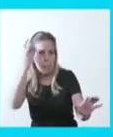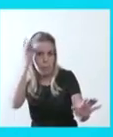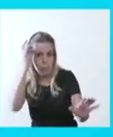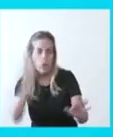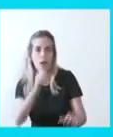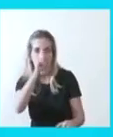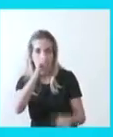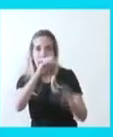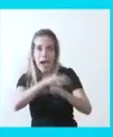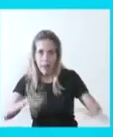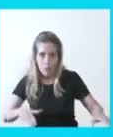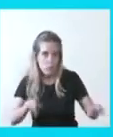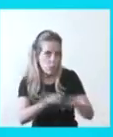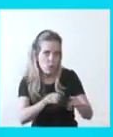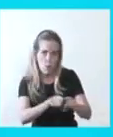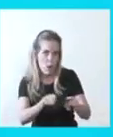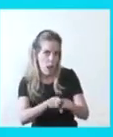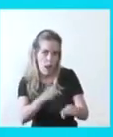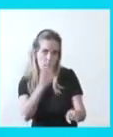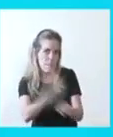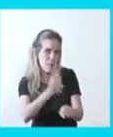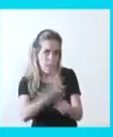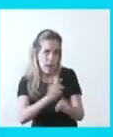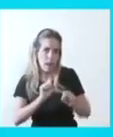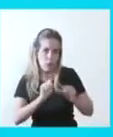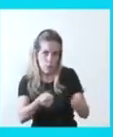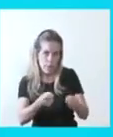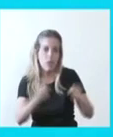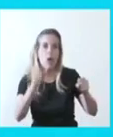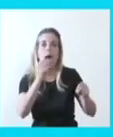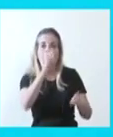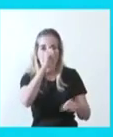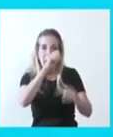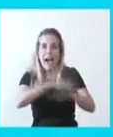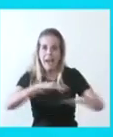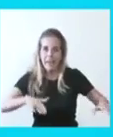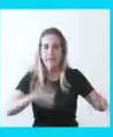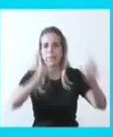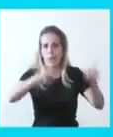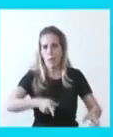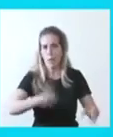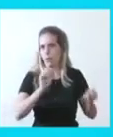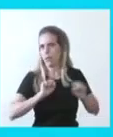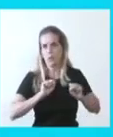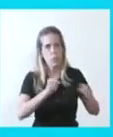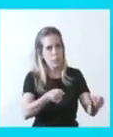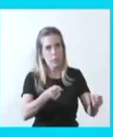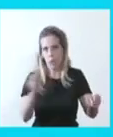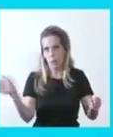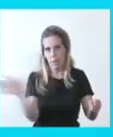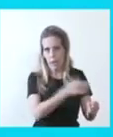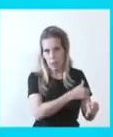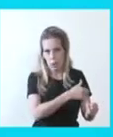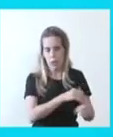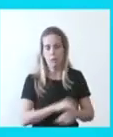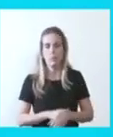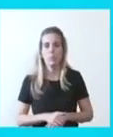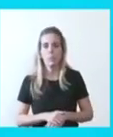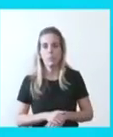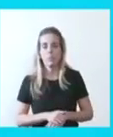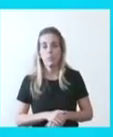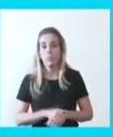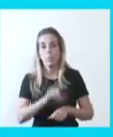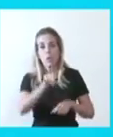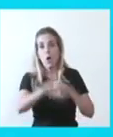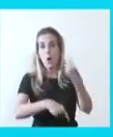jardín es igual que el nivel primario. Están suspendidas las clases también para ellos. Pero casi todas las